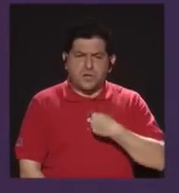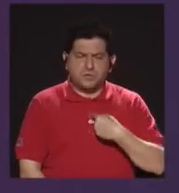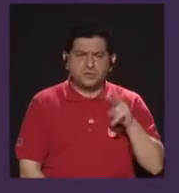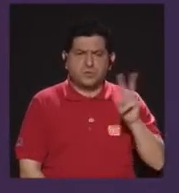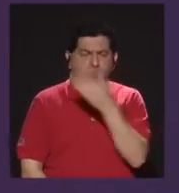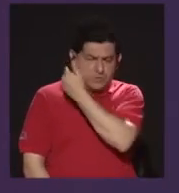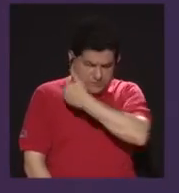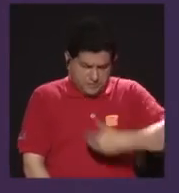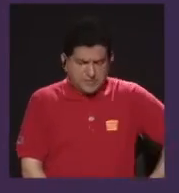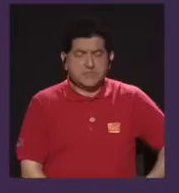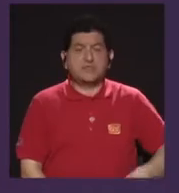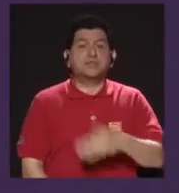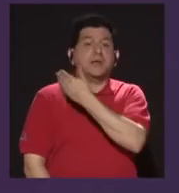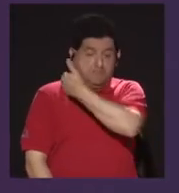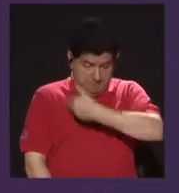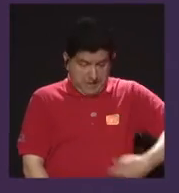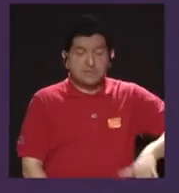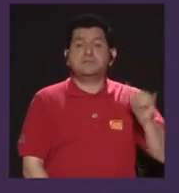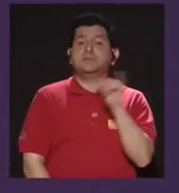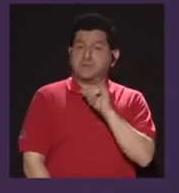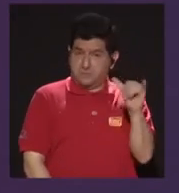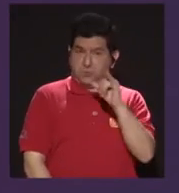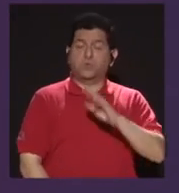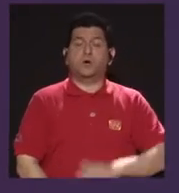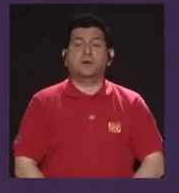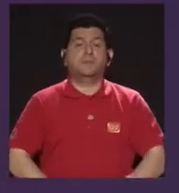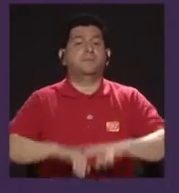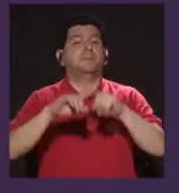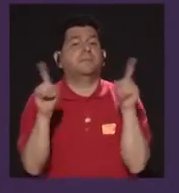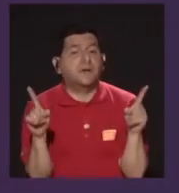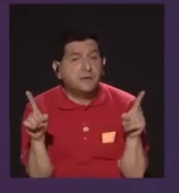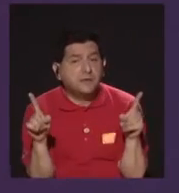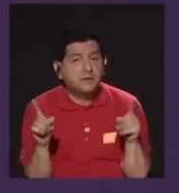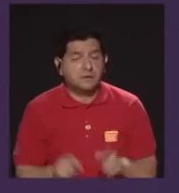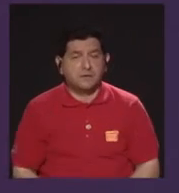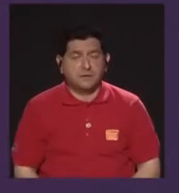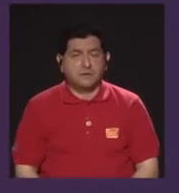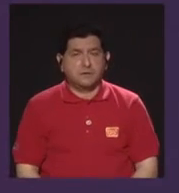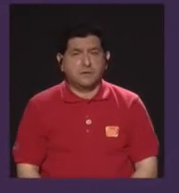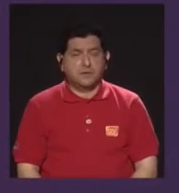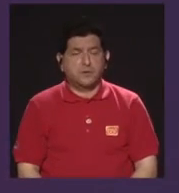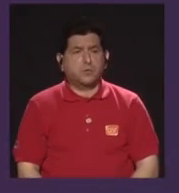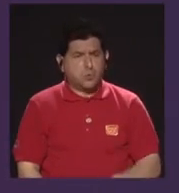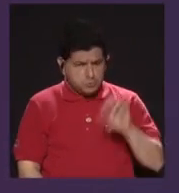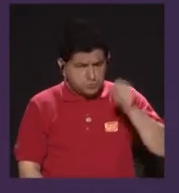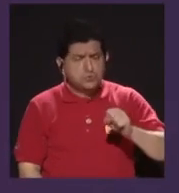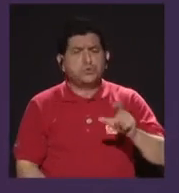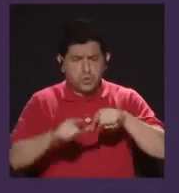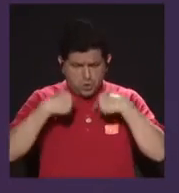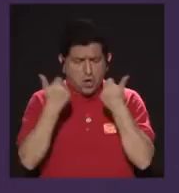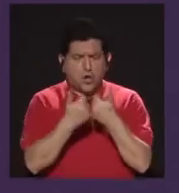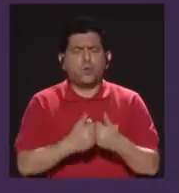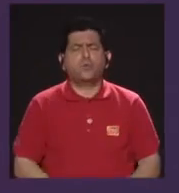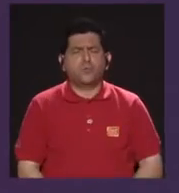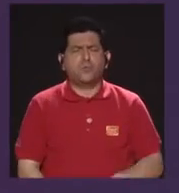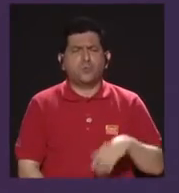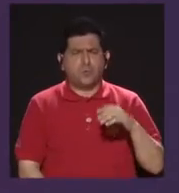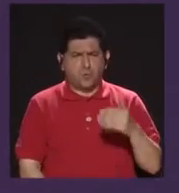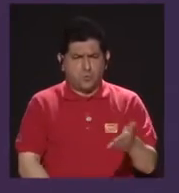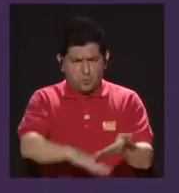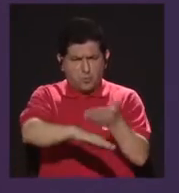vicepresidenta y presidenta también sin embargo este se ha logrado mucho en conjunto con otras